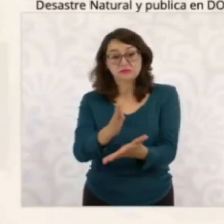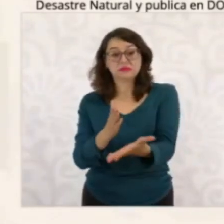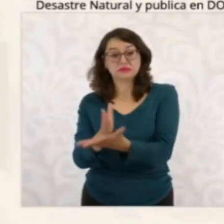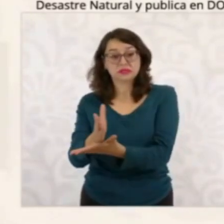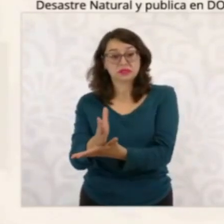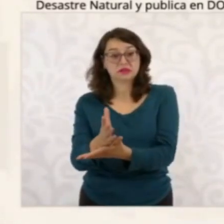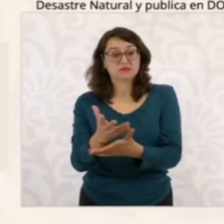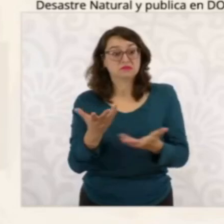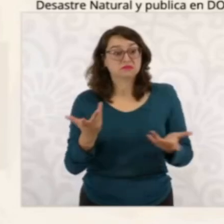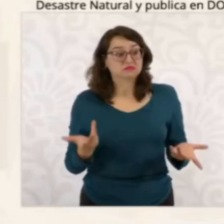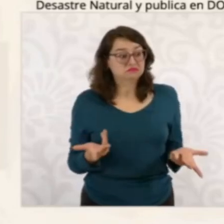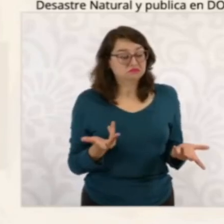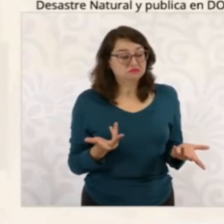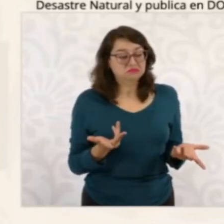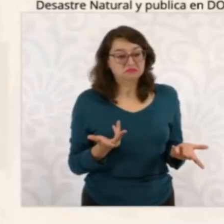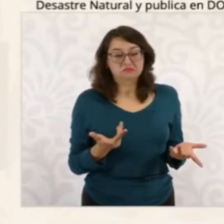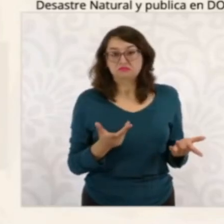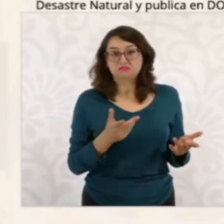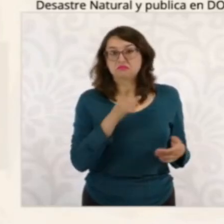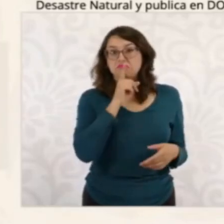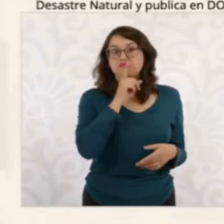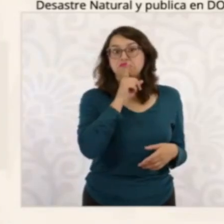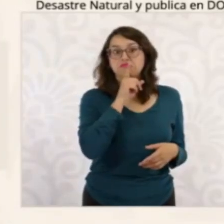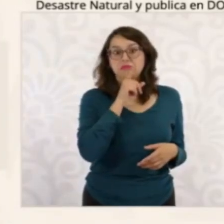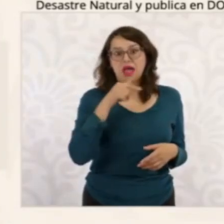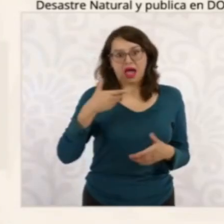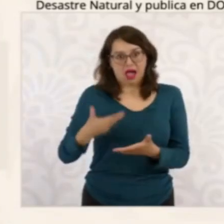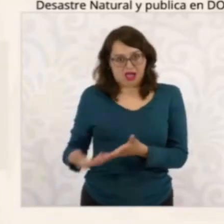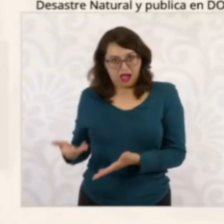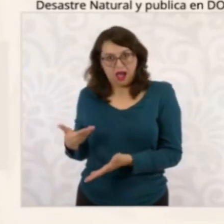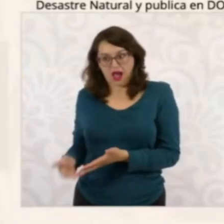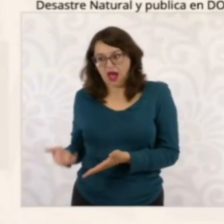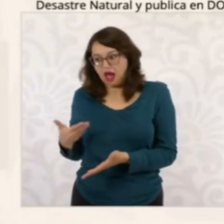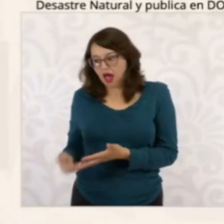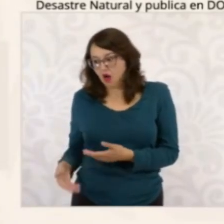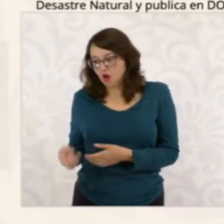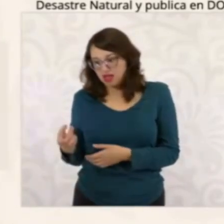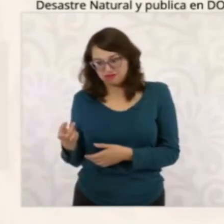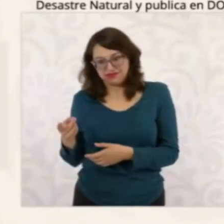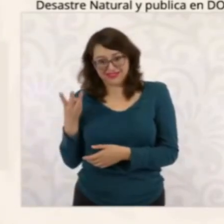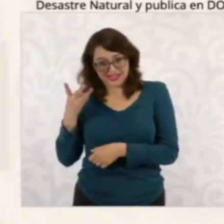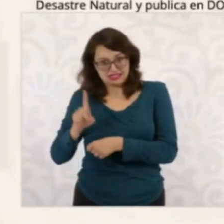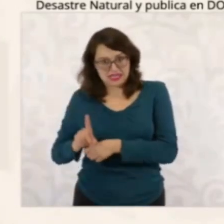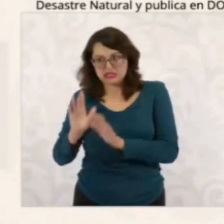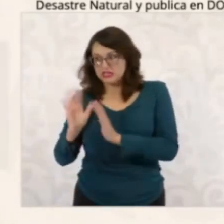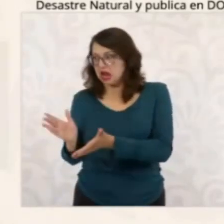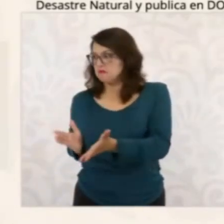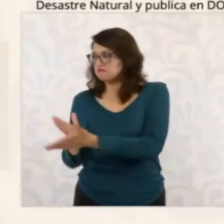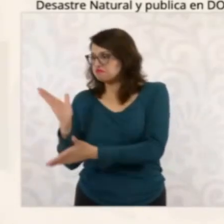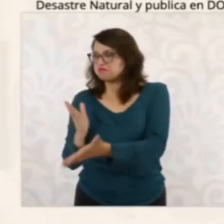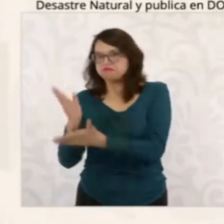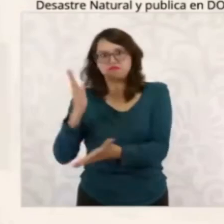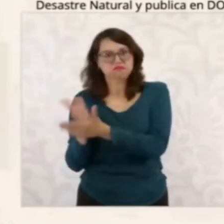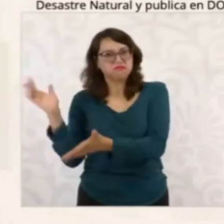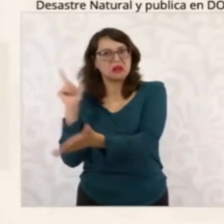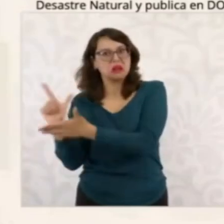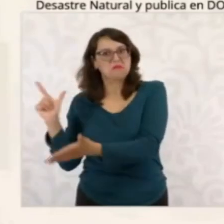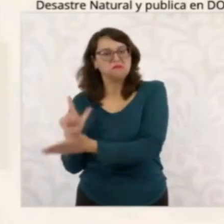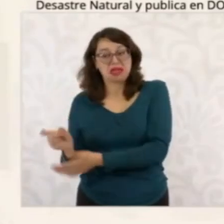habían concluido toda la liberación de las carreteras federales. Y aquí apenas estaban metiendo la solicitud de declaratoria de